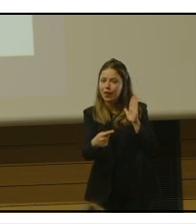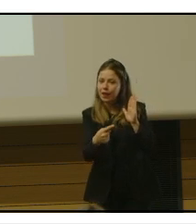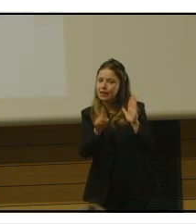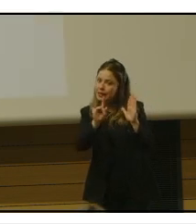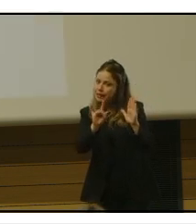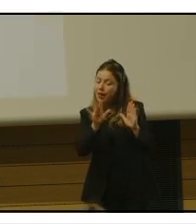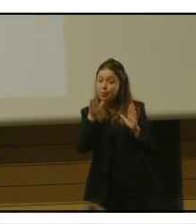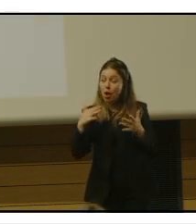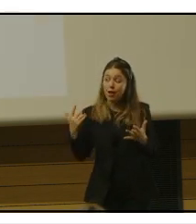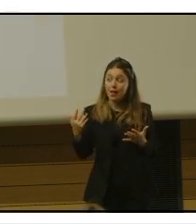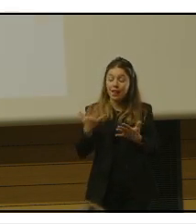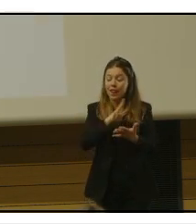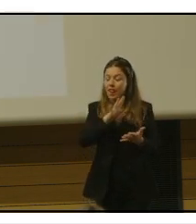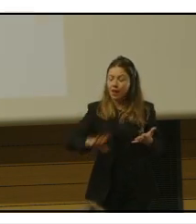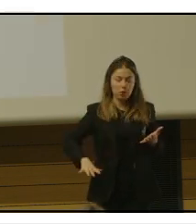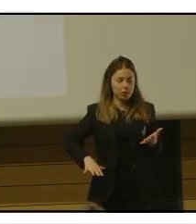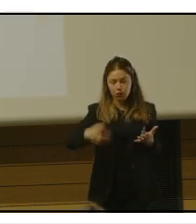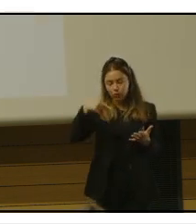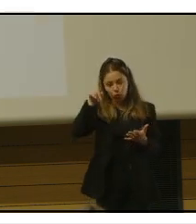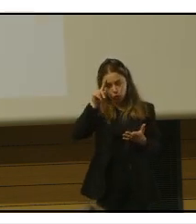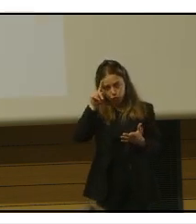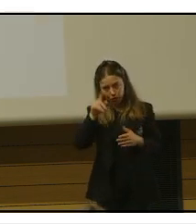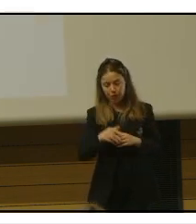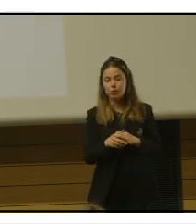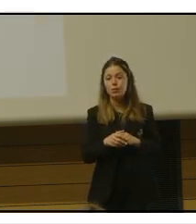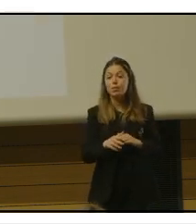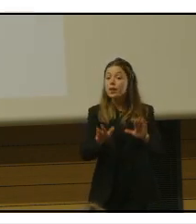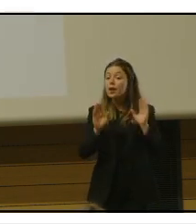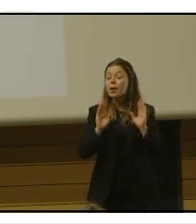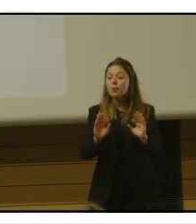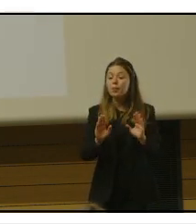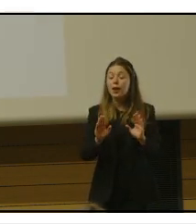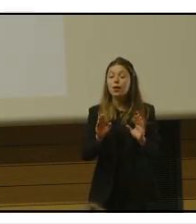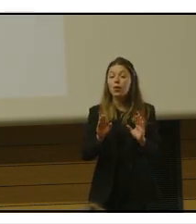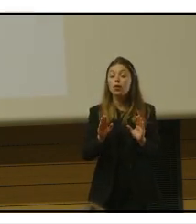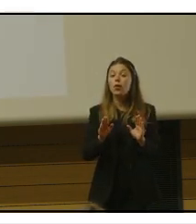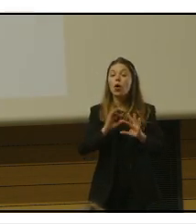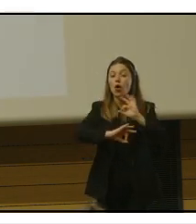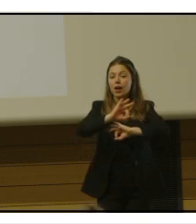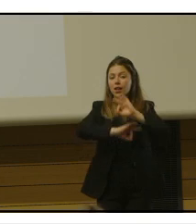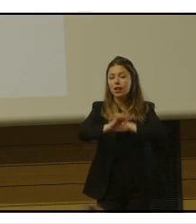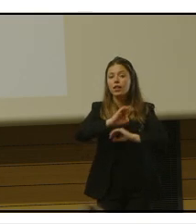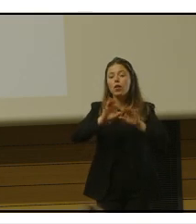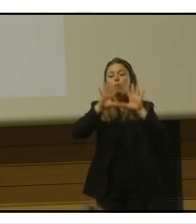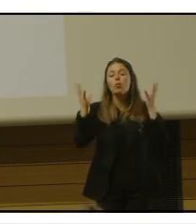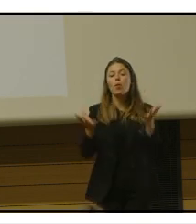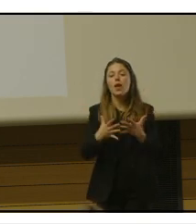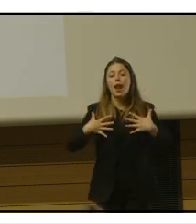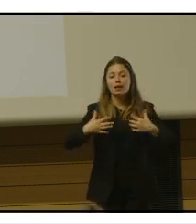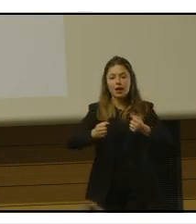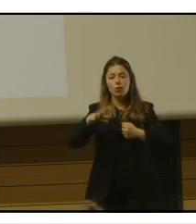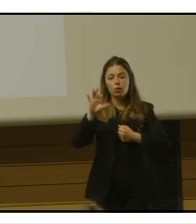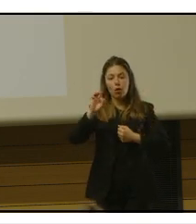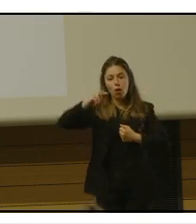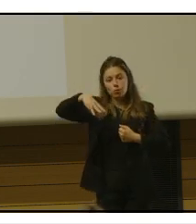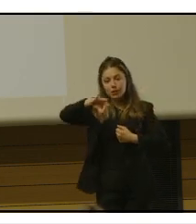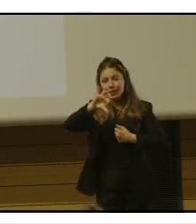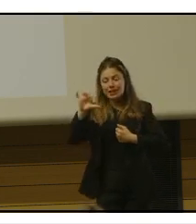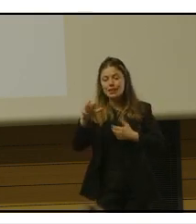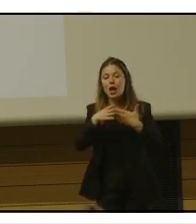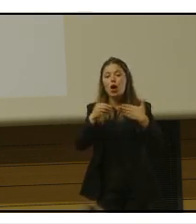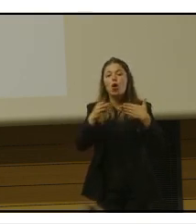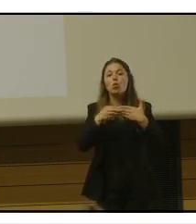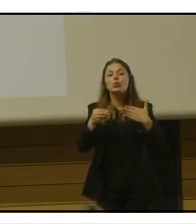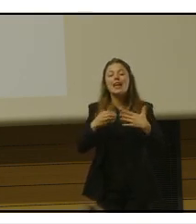pero hasta la fecha no lo sabemos. Aún así, bueno, pues aún así la Organización Mundial de la Salud utiliza la